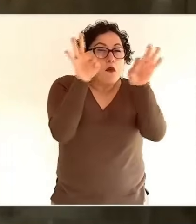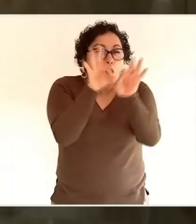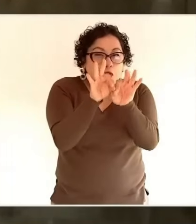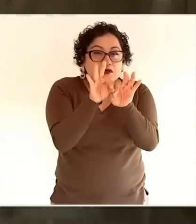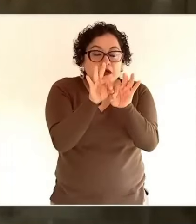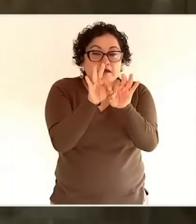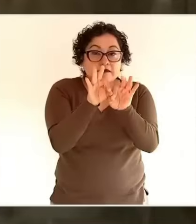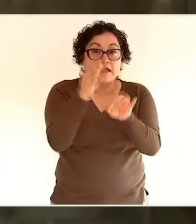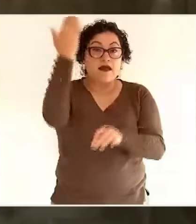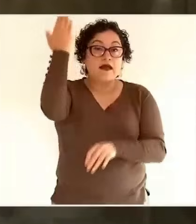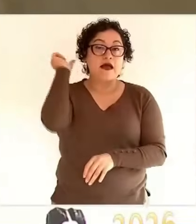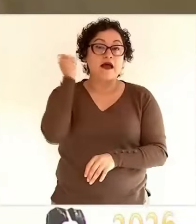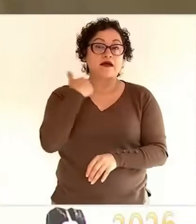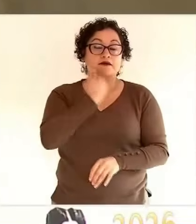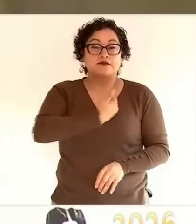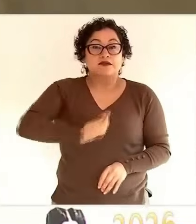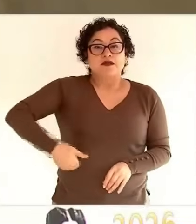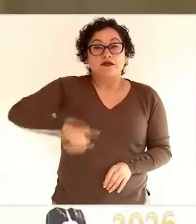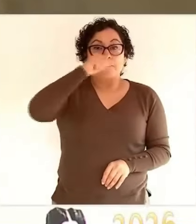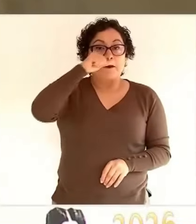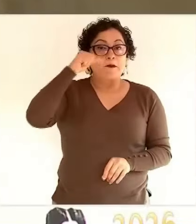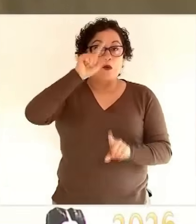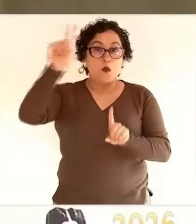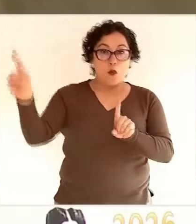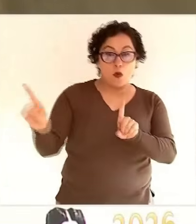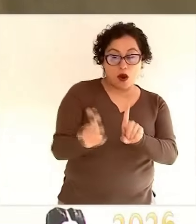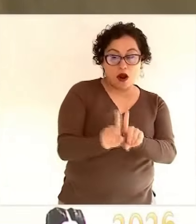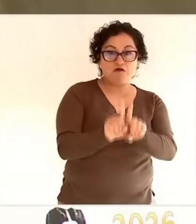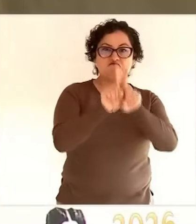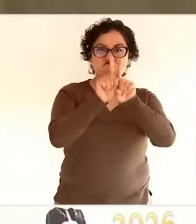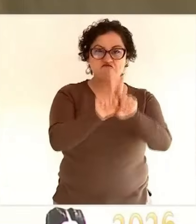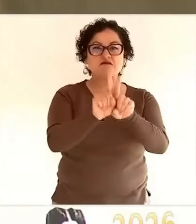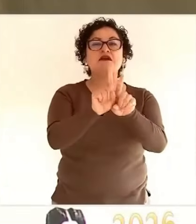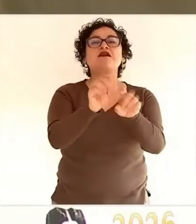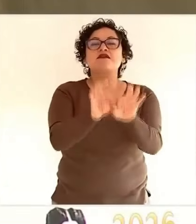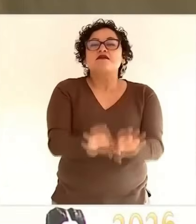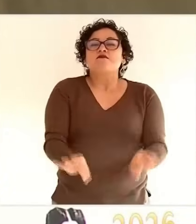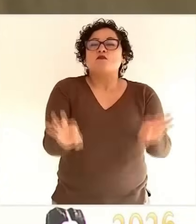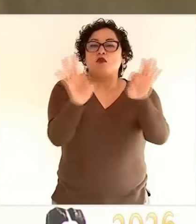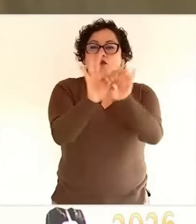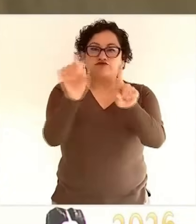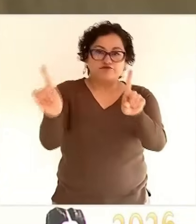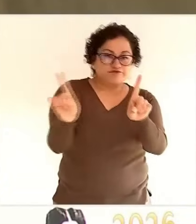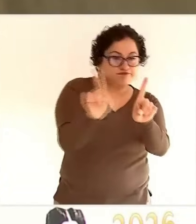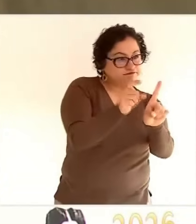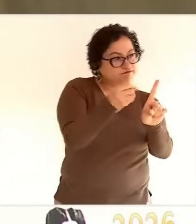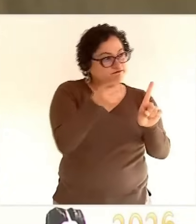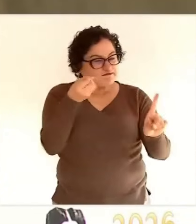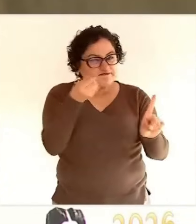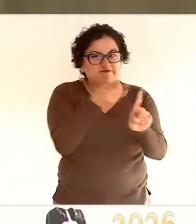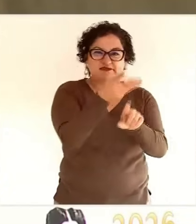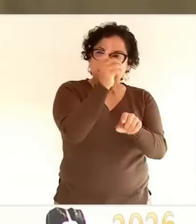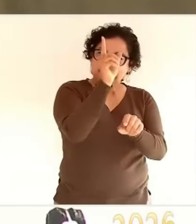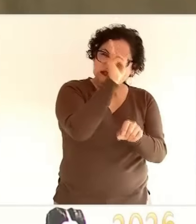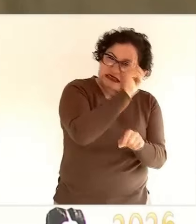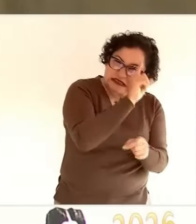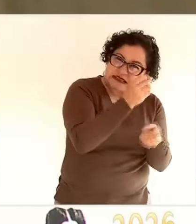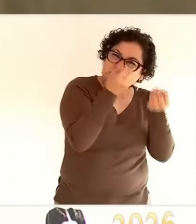presidente Benito Juárez. Además de ser consejera, compañera, cuidadora,